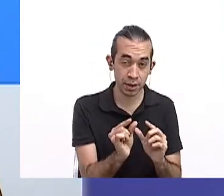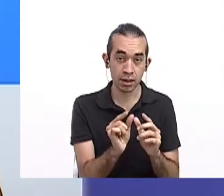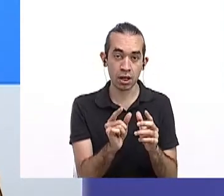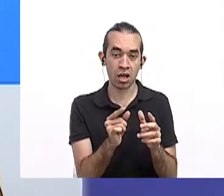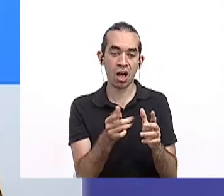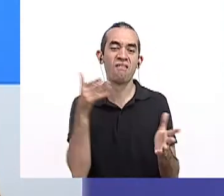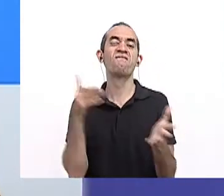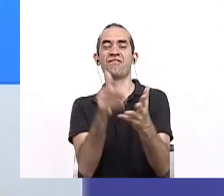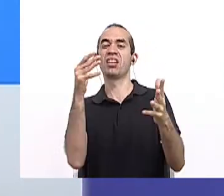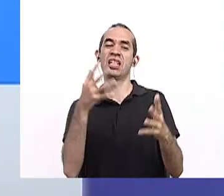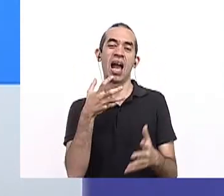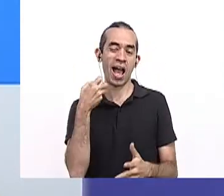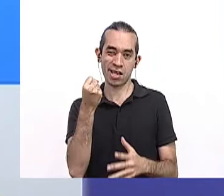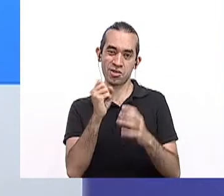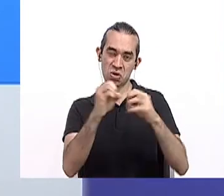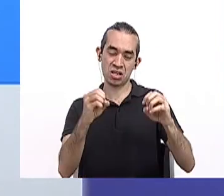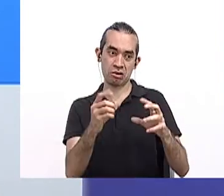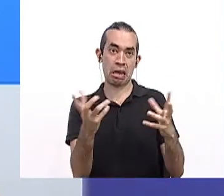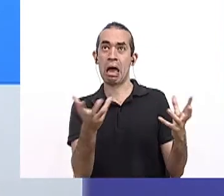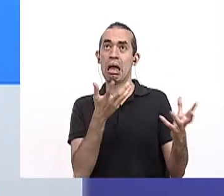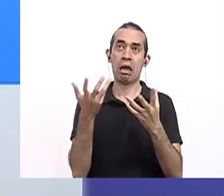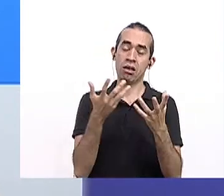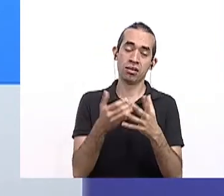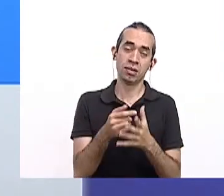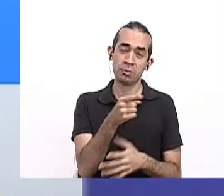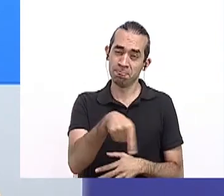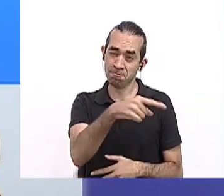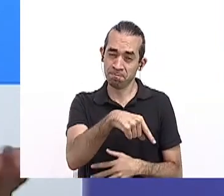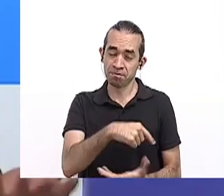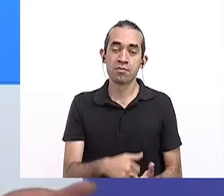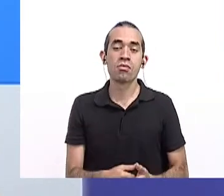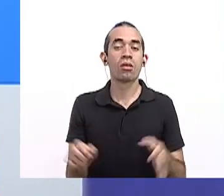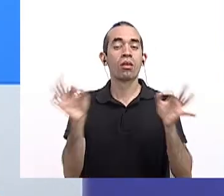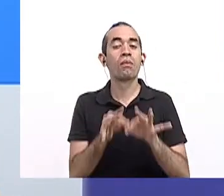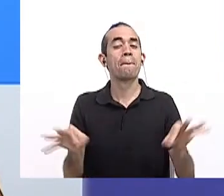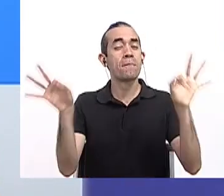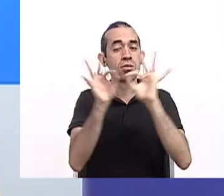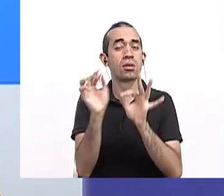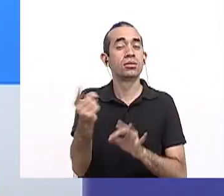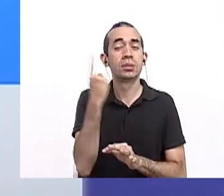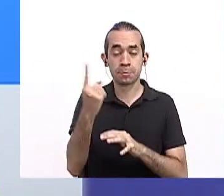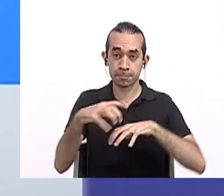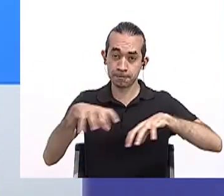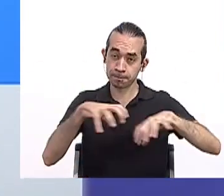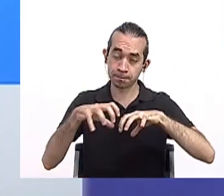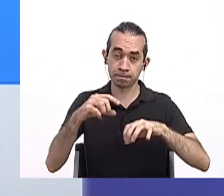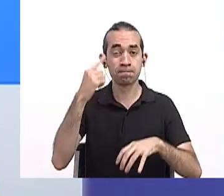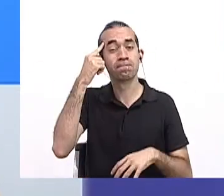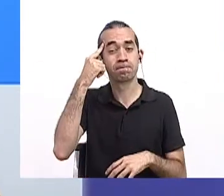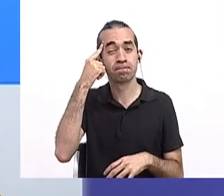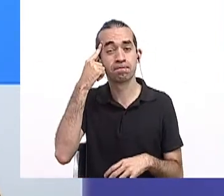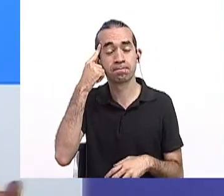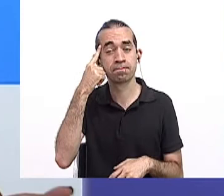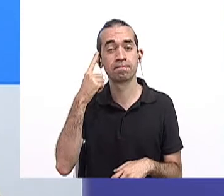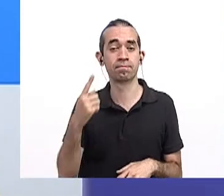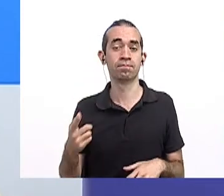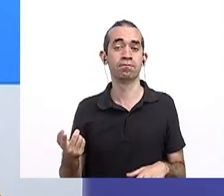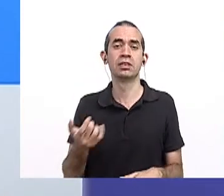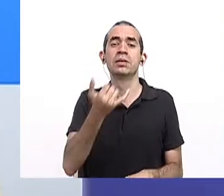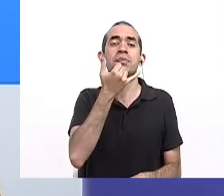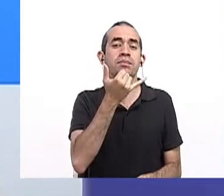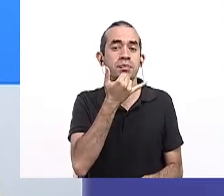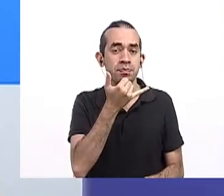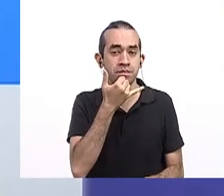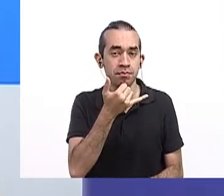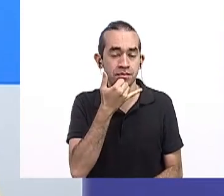los océanos entonces es muy importante que siempre que hagamos alguna actividad o pensemos qué sucede